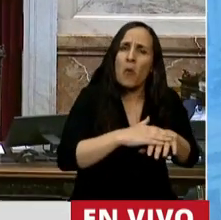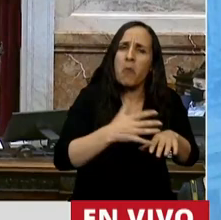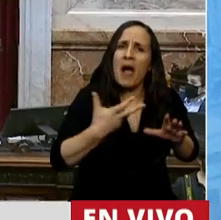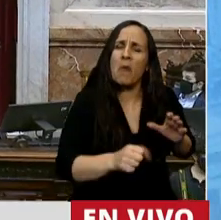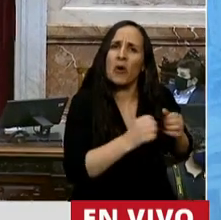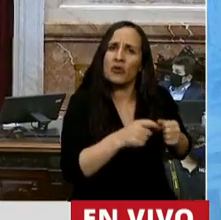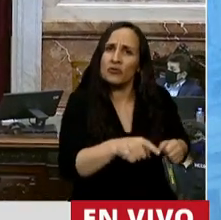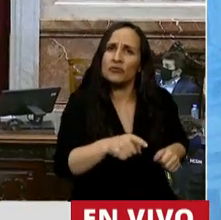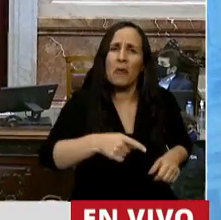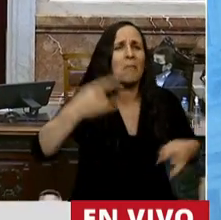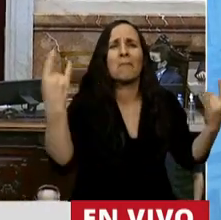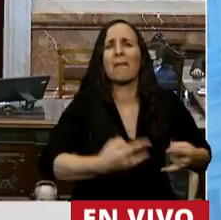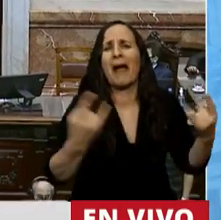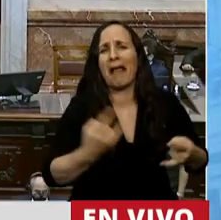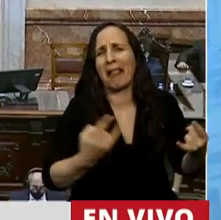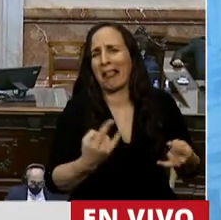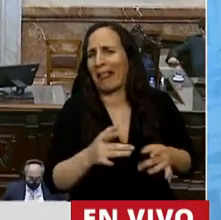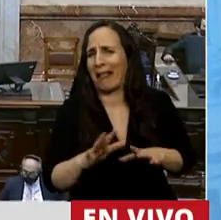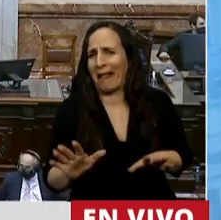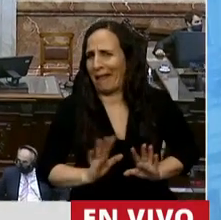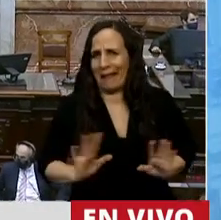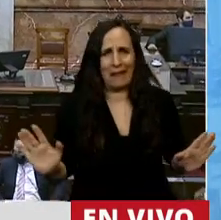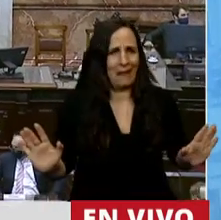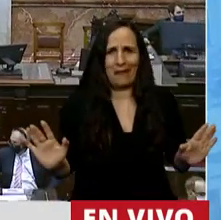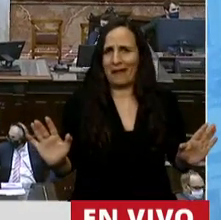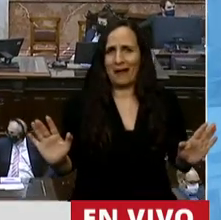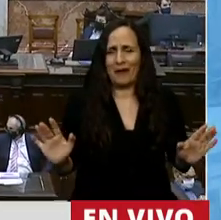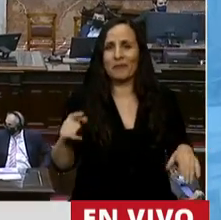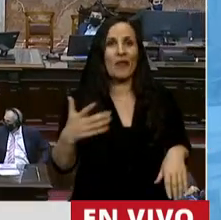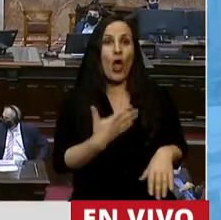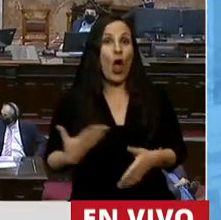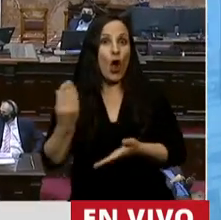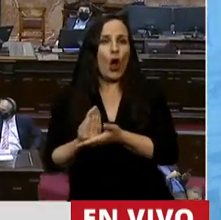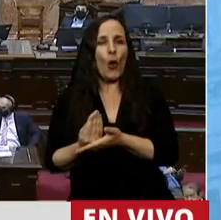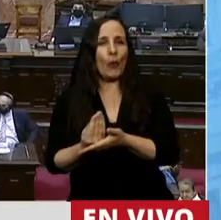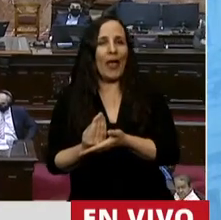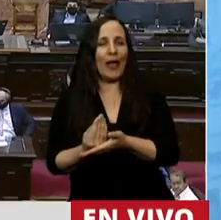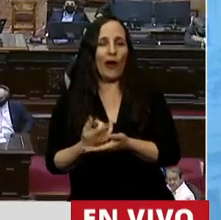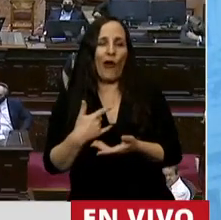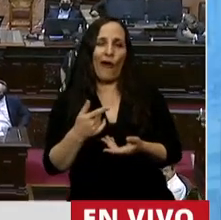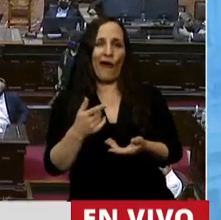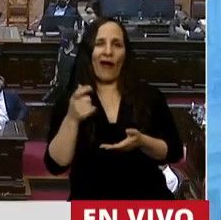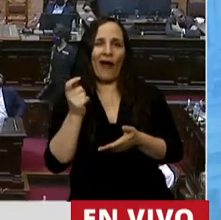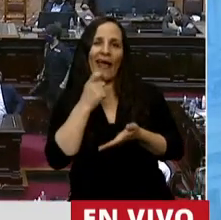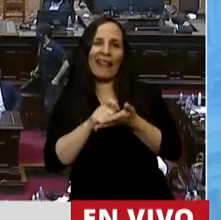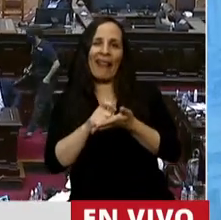verso, esto es mentira. Este gobierno, como siempre, se ha acostumbrado a manipular